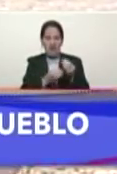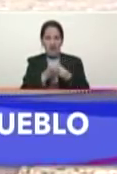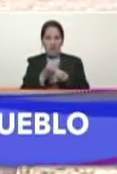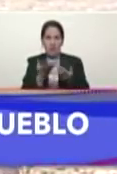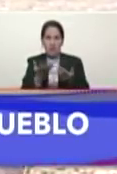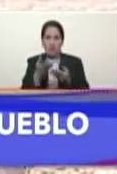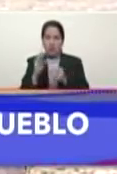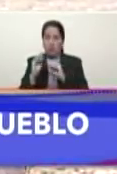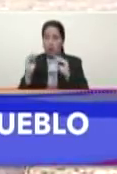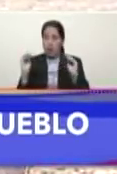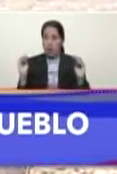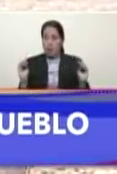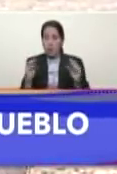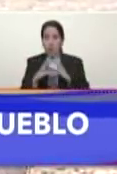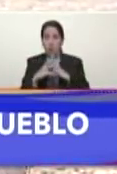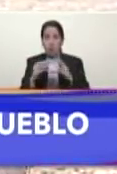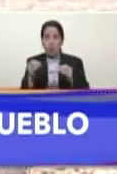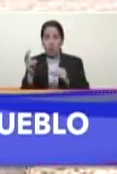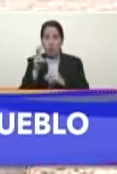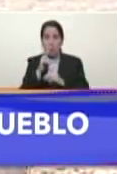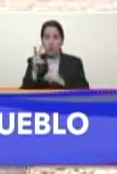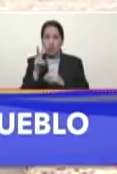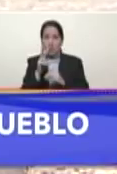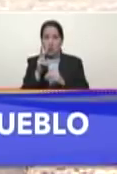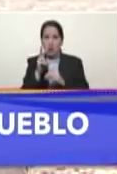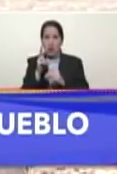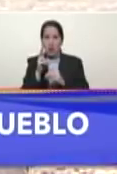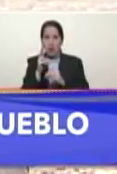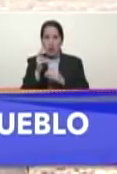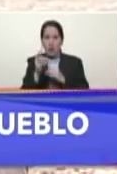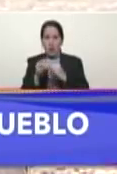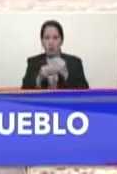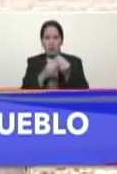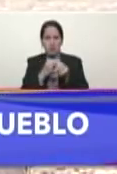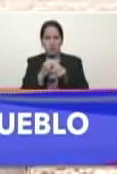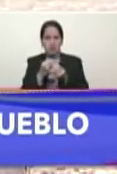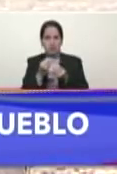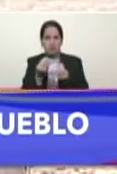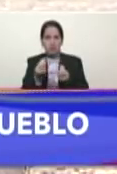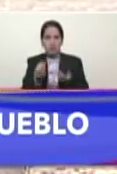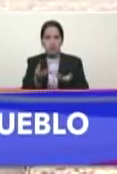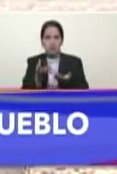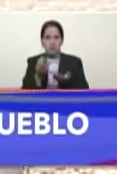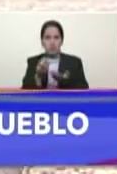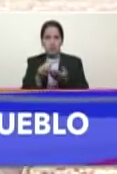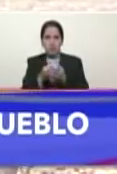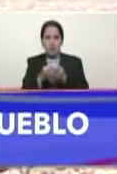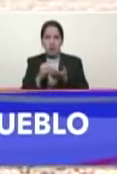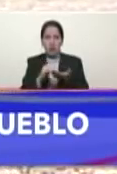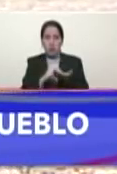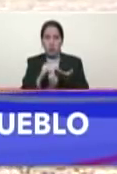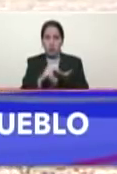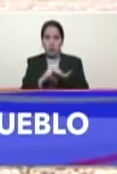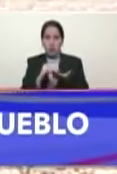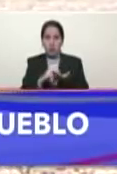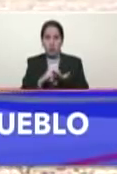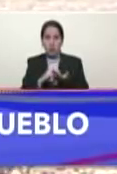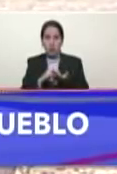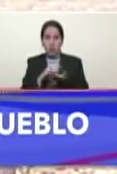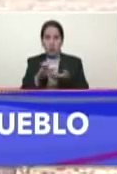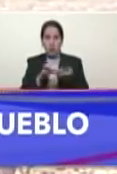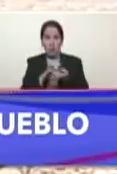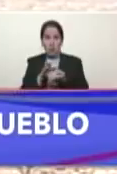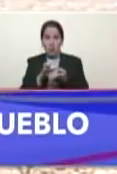yo le hago un llamado a toda Venezuela. Busquemos caminos nuevos de solución de problemas en la logística,